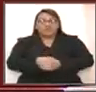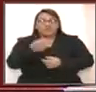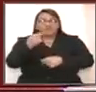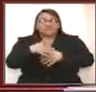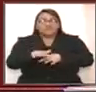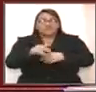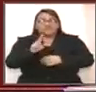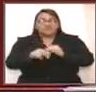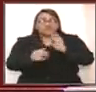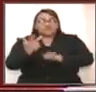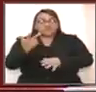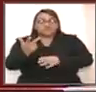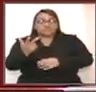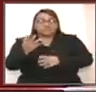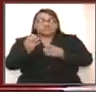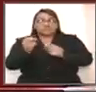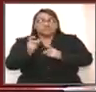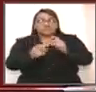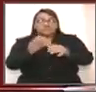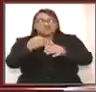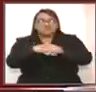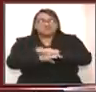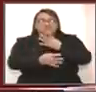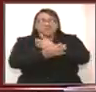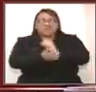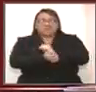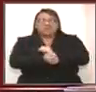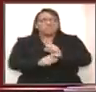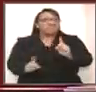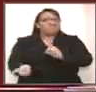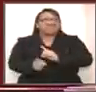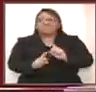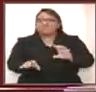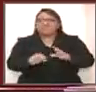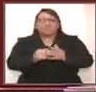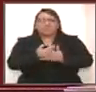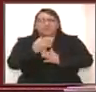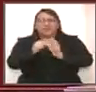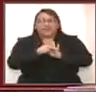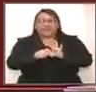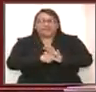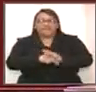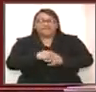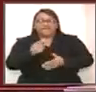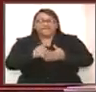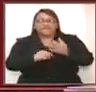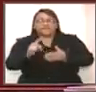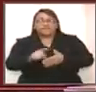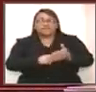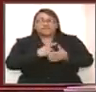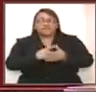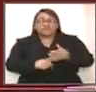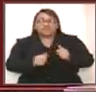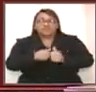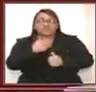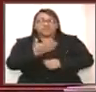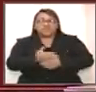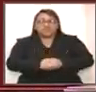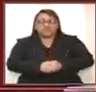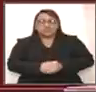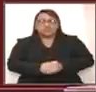julio de 2013, muchos internos dejaron de hacerlo frente a la nueva normatividad que les eliminó los